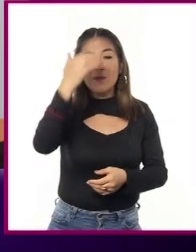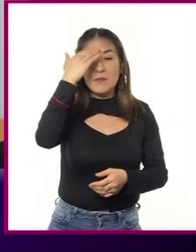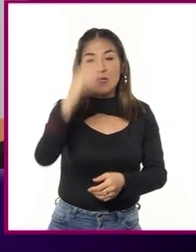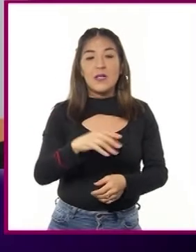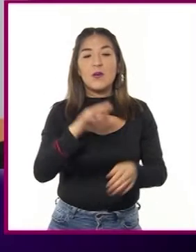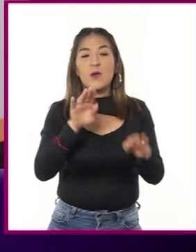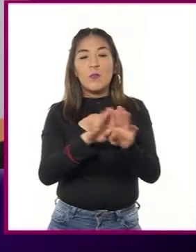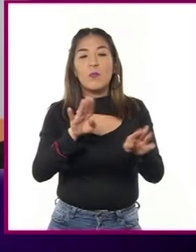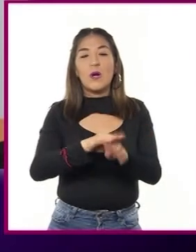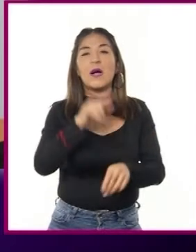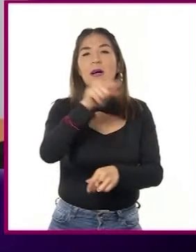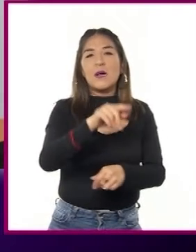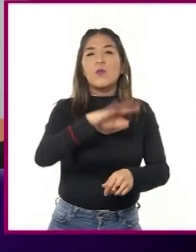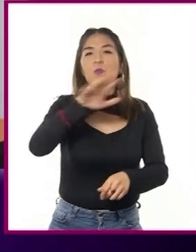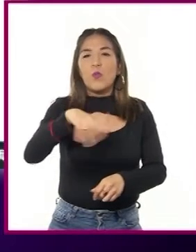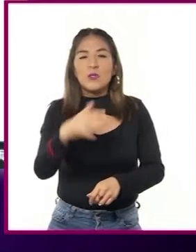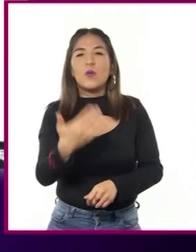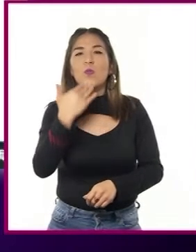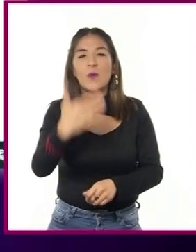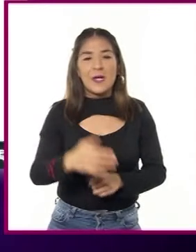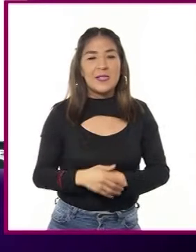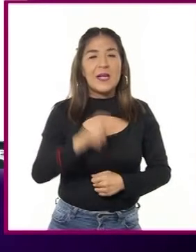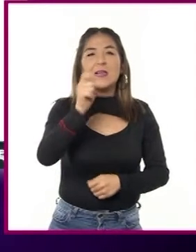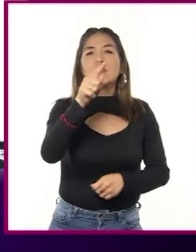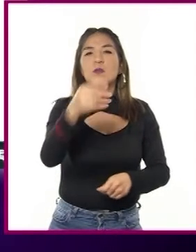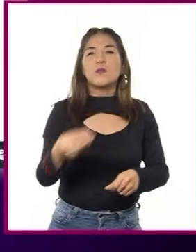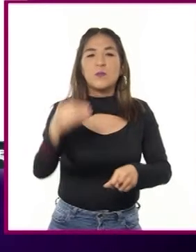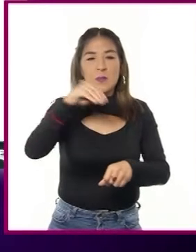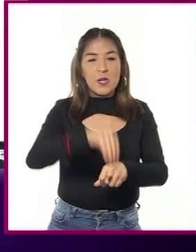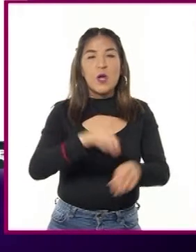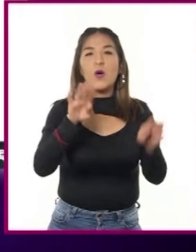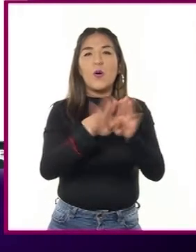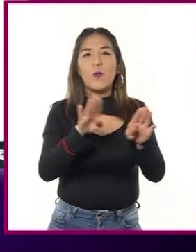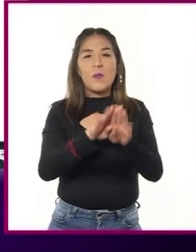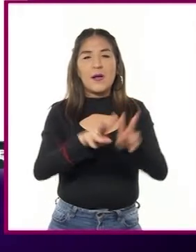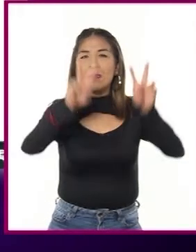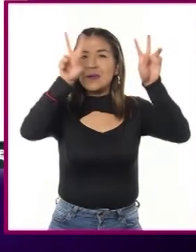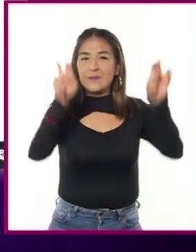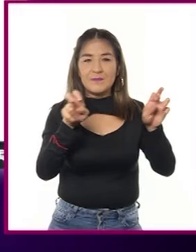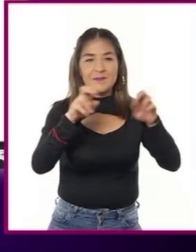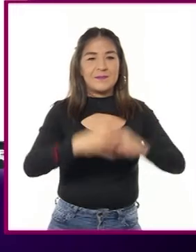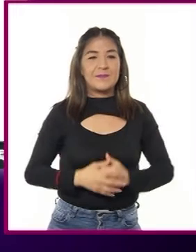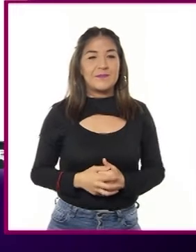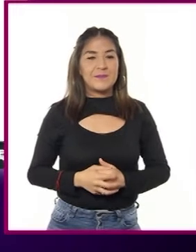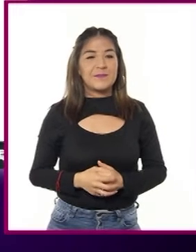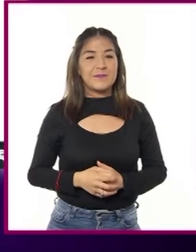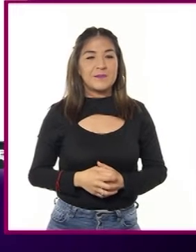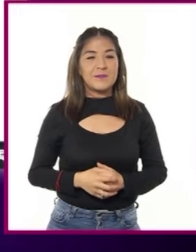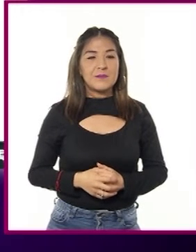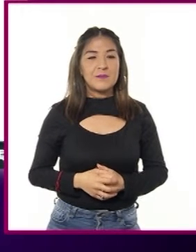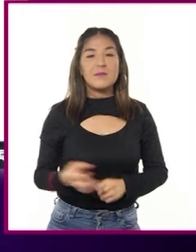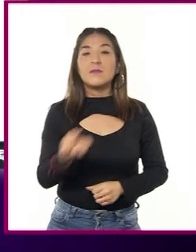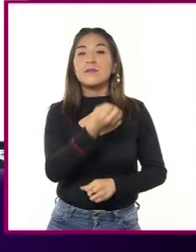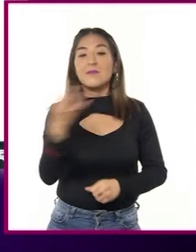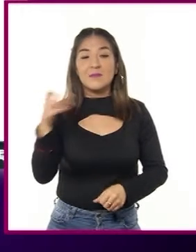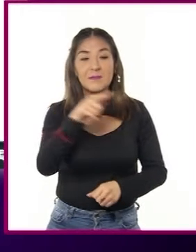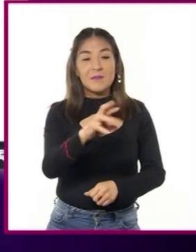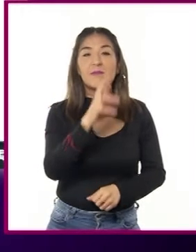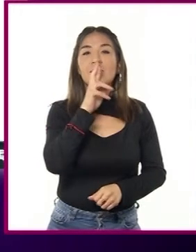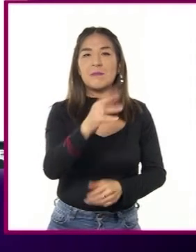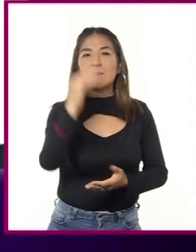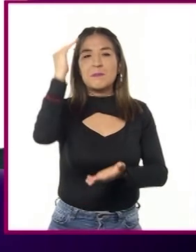búsqueda exacta, y esto lo hacemos poniendo entre comillas la frase. Podemos ver que el número de resultados